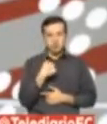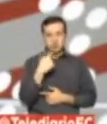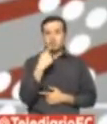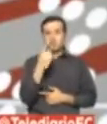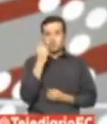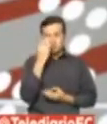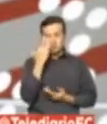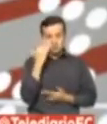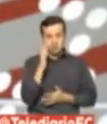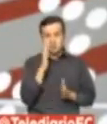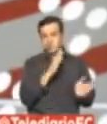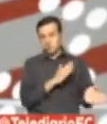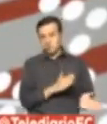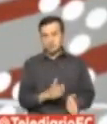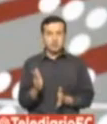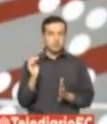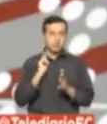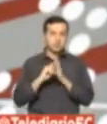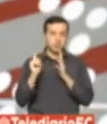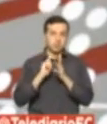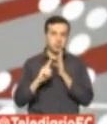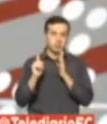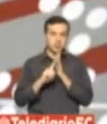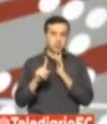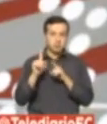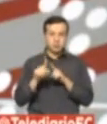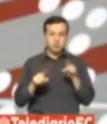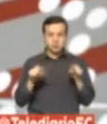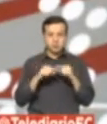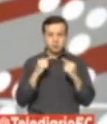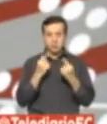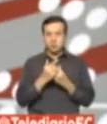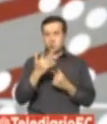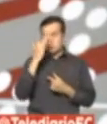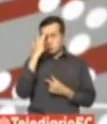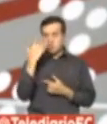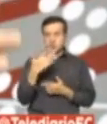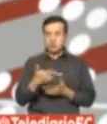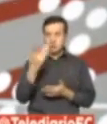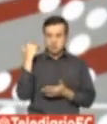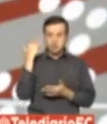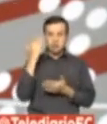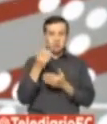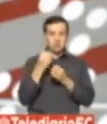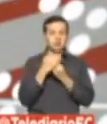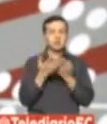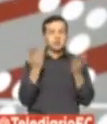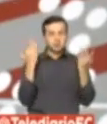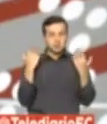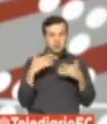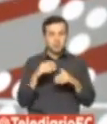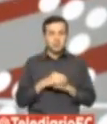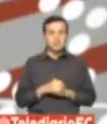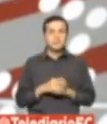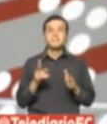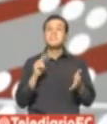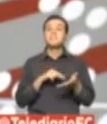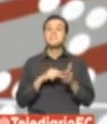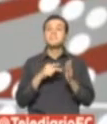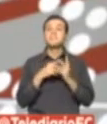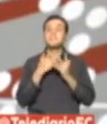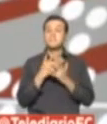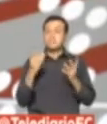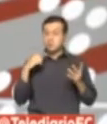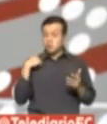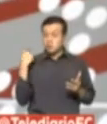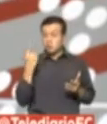día de hoy, y que de seguro lo harán las otras bancadas, por lo que ya le he manifestado. Esto no quiere decir que